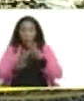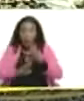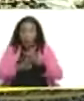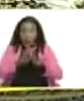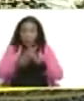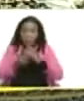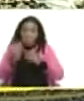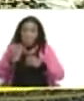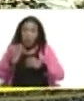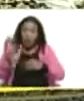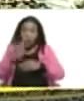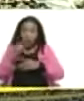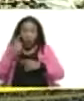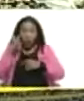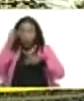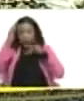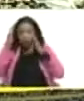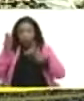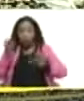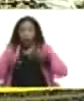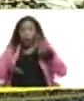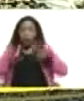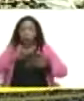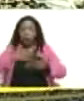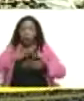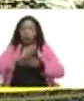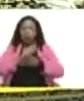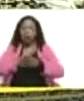paz, la estabilidad, la tranquilidad.